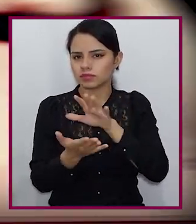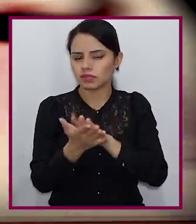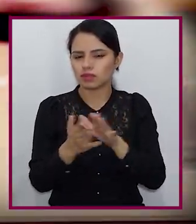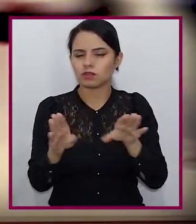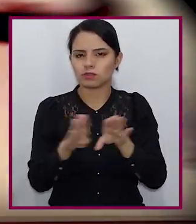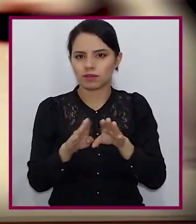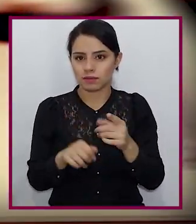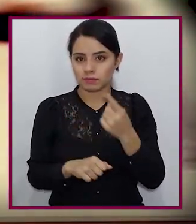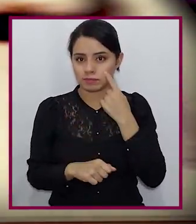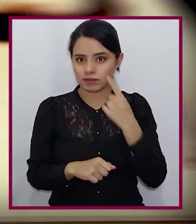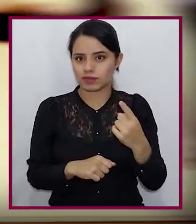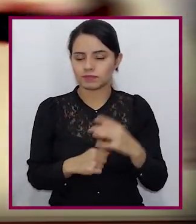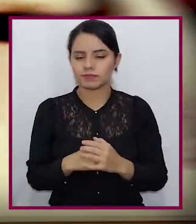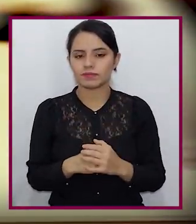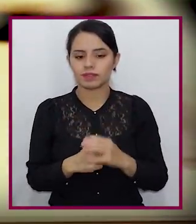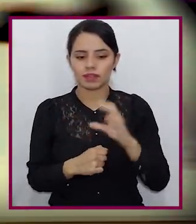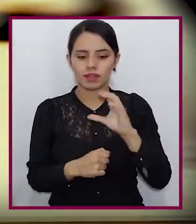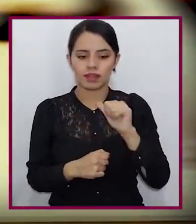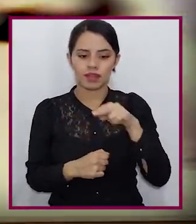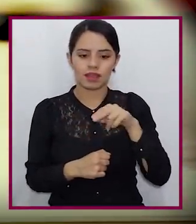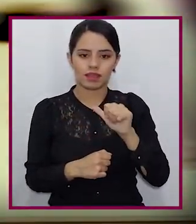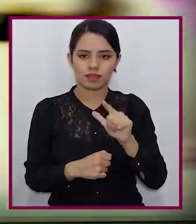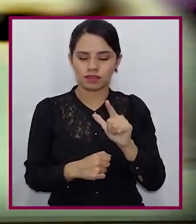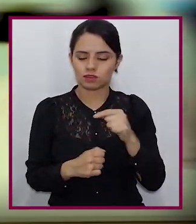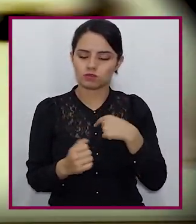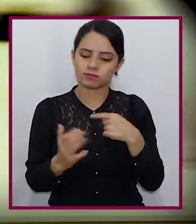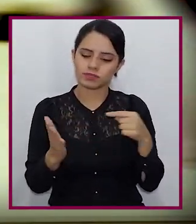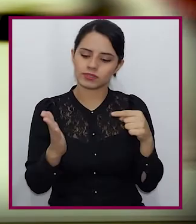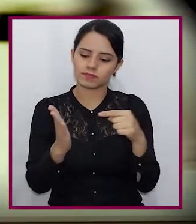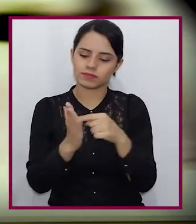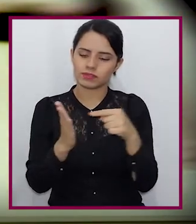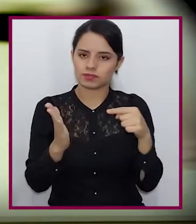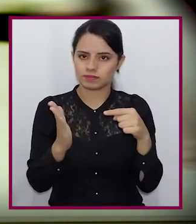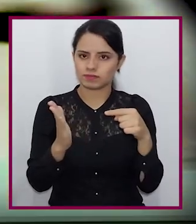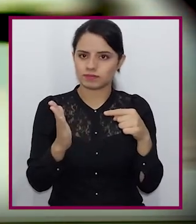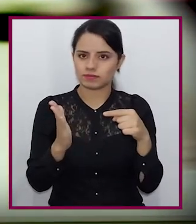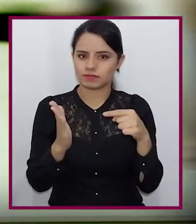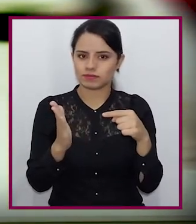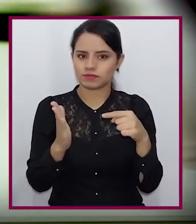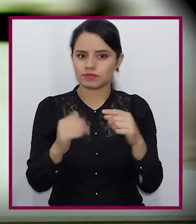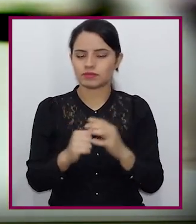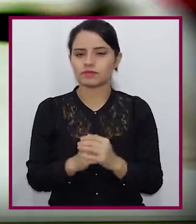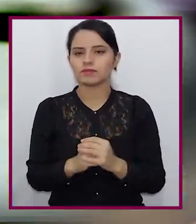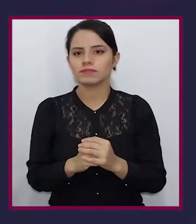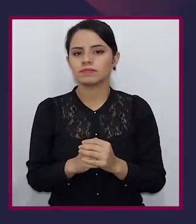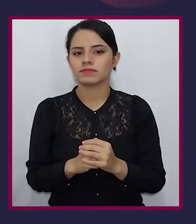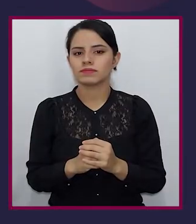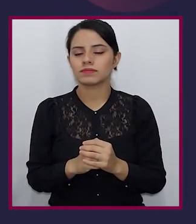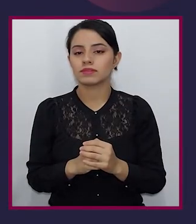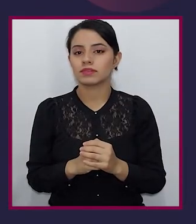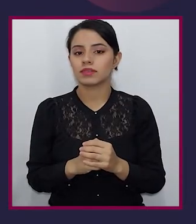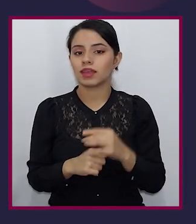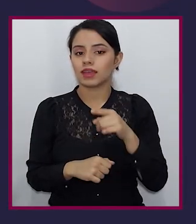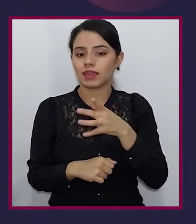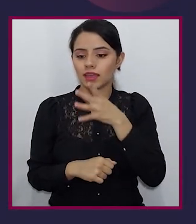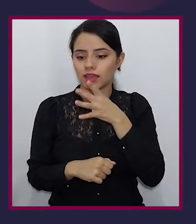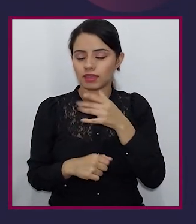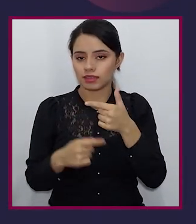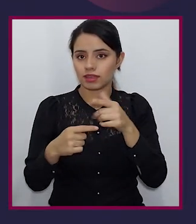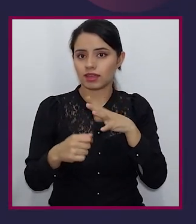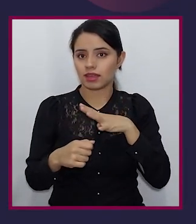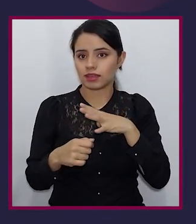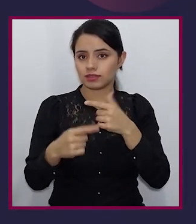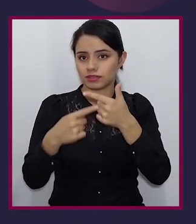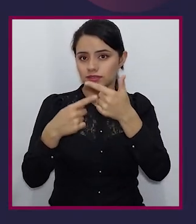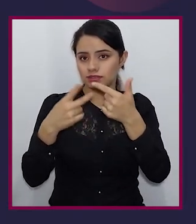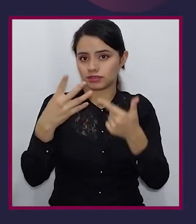en este botón de descubriendo. Entonces le doy clic al banner que me aparece ahí y me viene una descripción